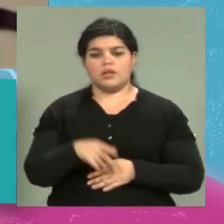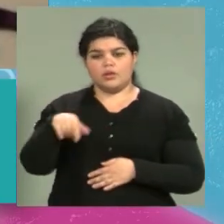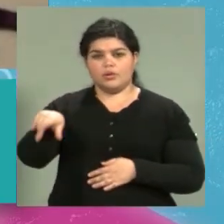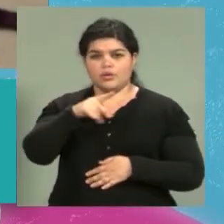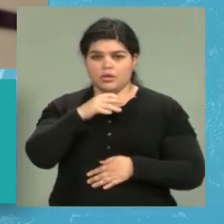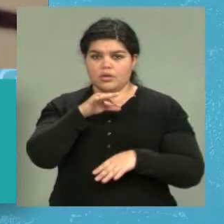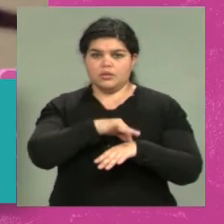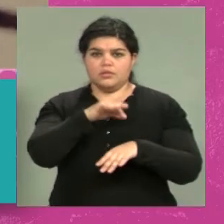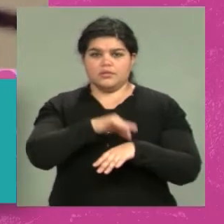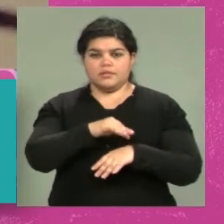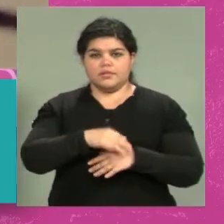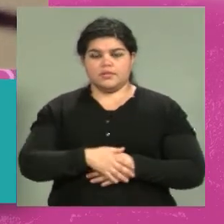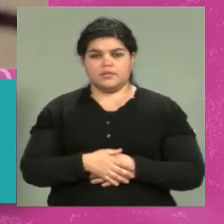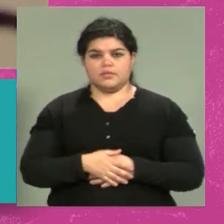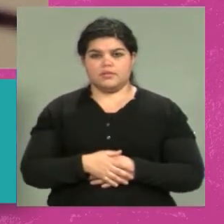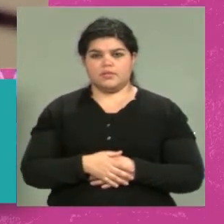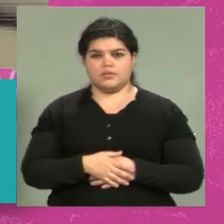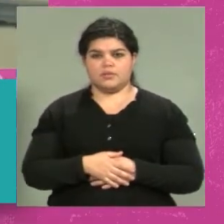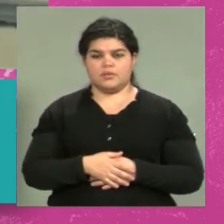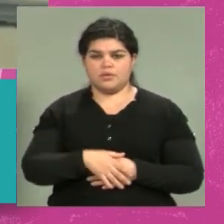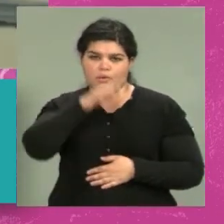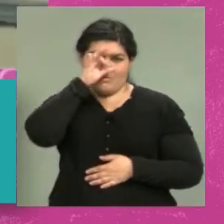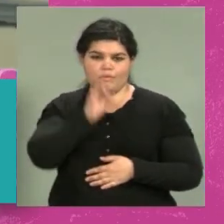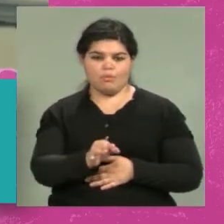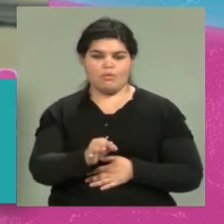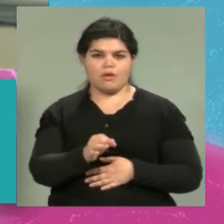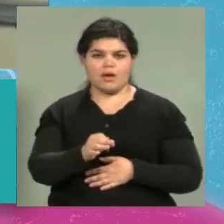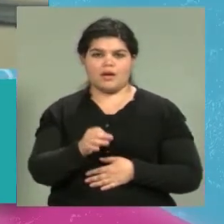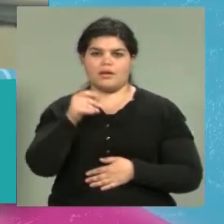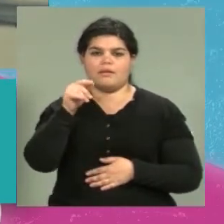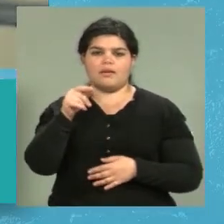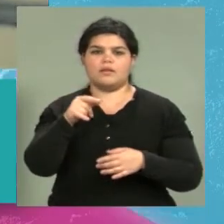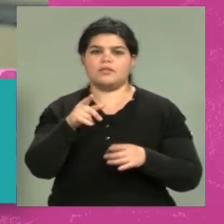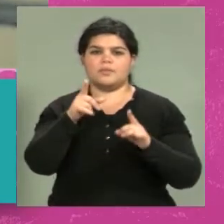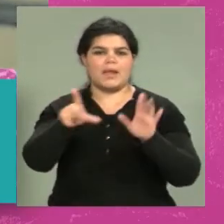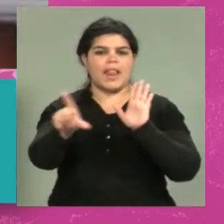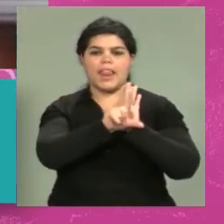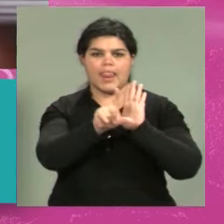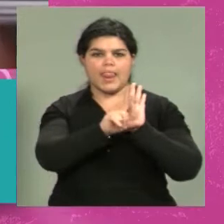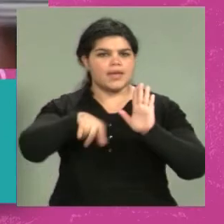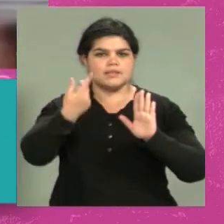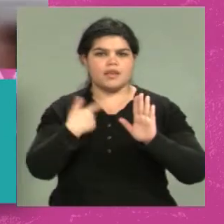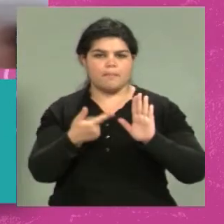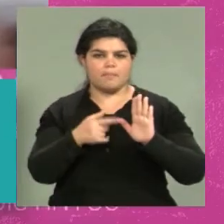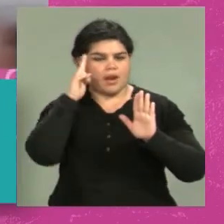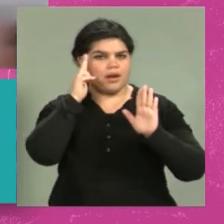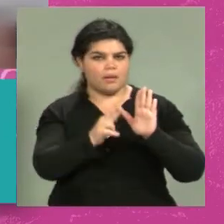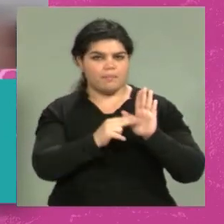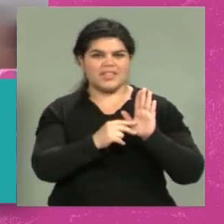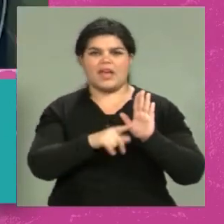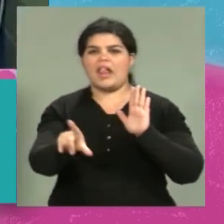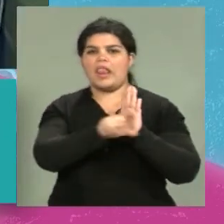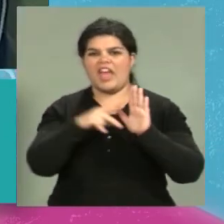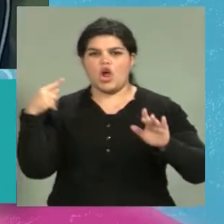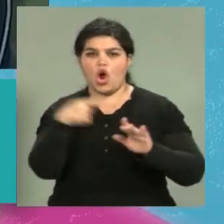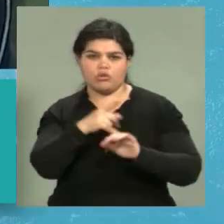somos, jamás vamos a hacer algo contra lo que está legalizado o en contra de la ley.